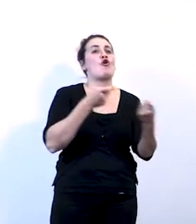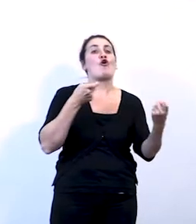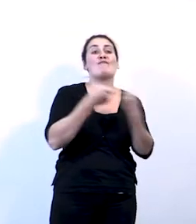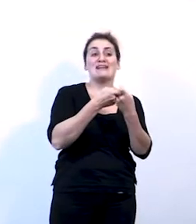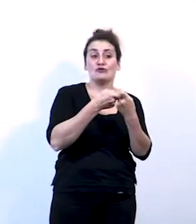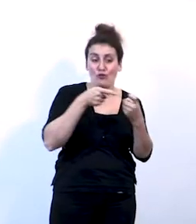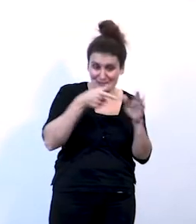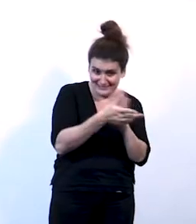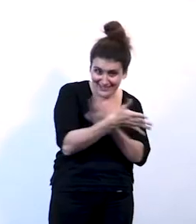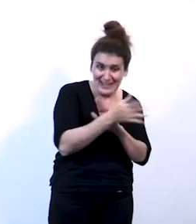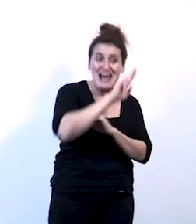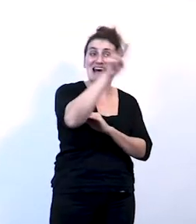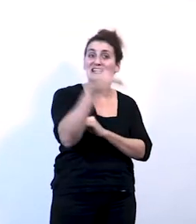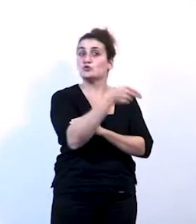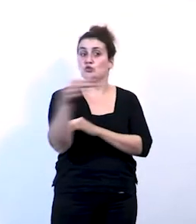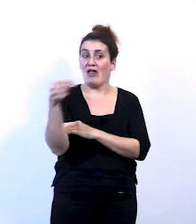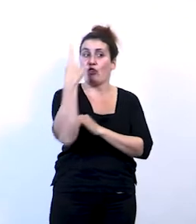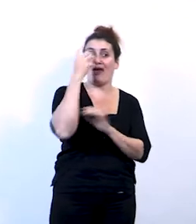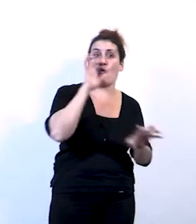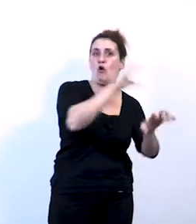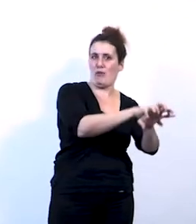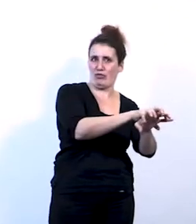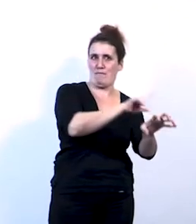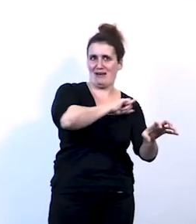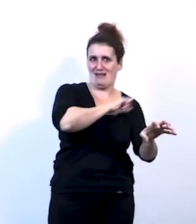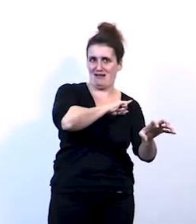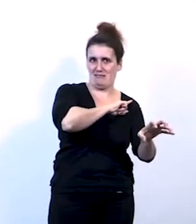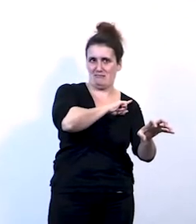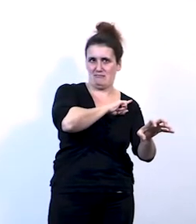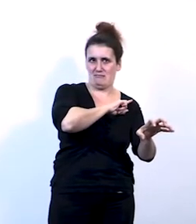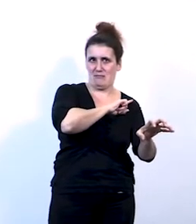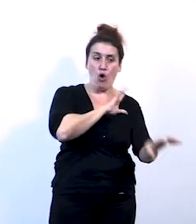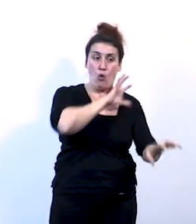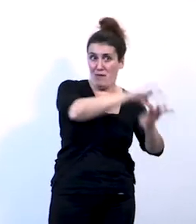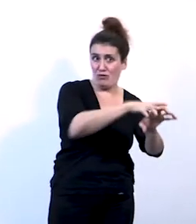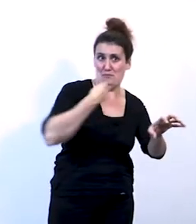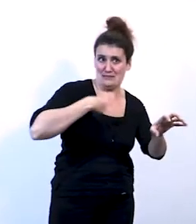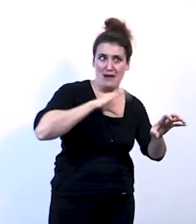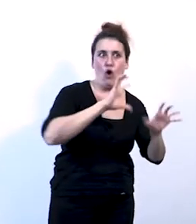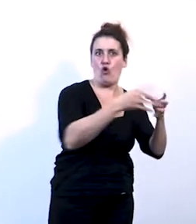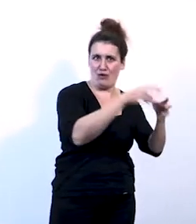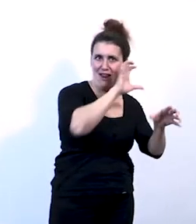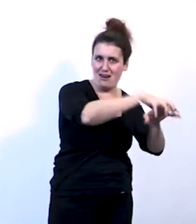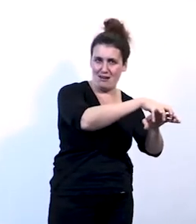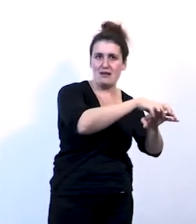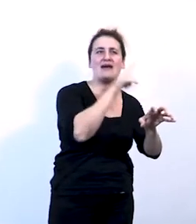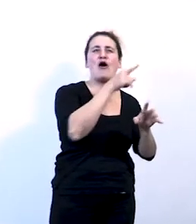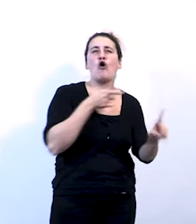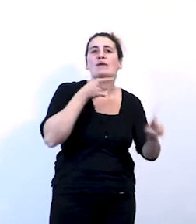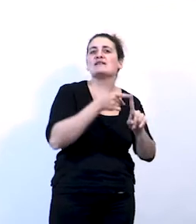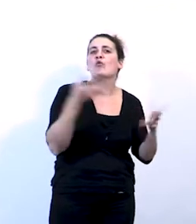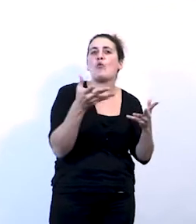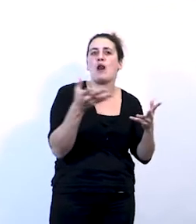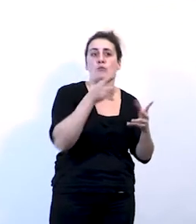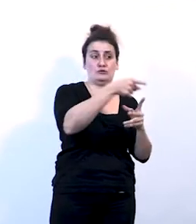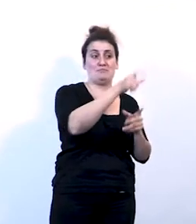resultado de una ocupación militar colonial en la que tiene por objetivo a